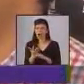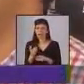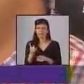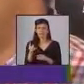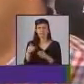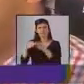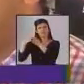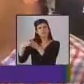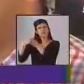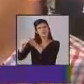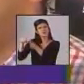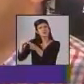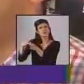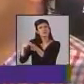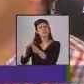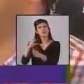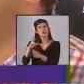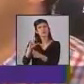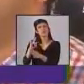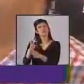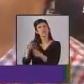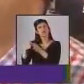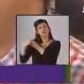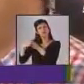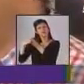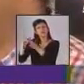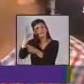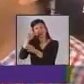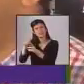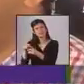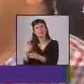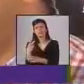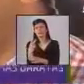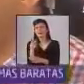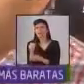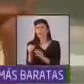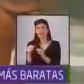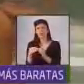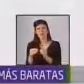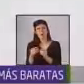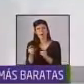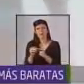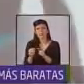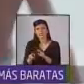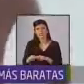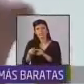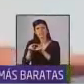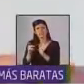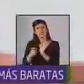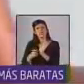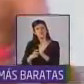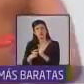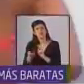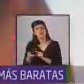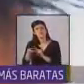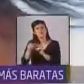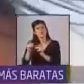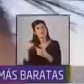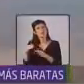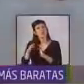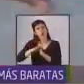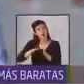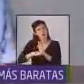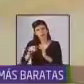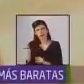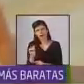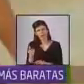$20 más impuestos. O sea, estamos hablando de 12 mil pesos más las tasas portuarias que cobra, digamos, todos los cruceros. Son ofertas de último